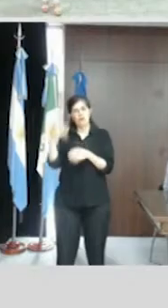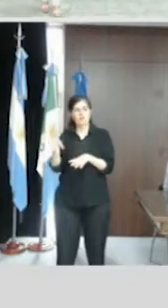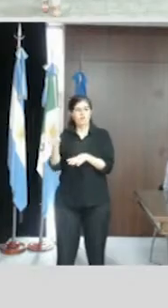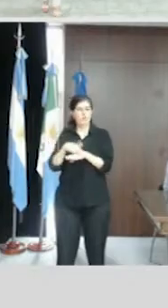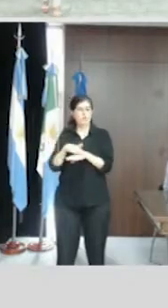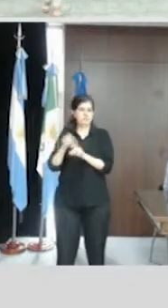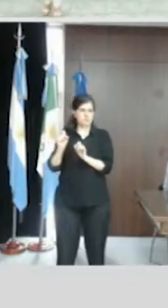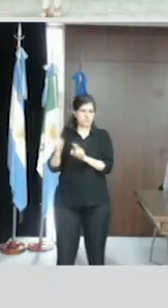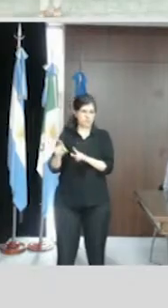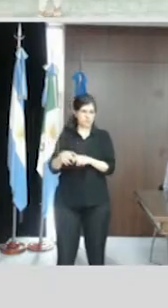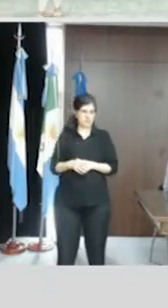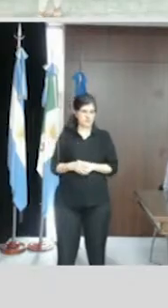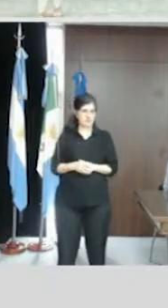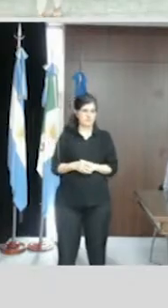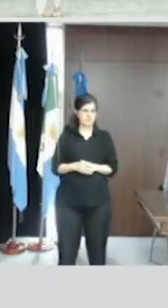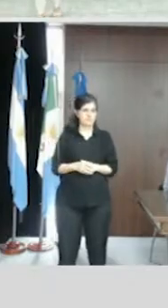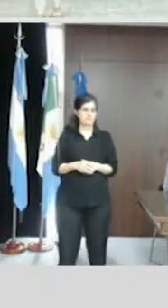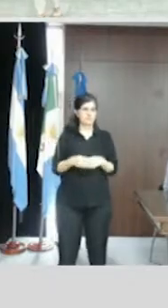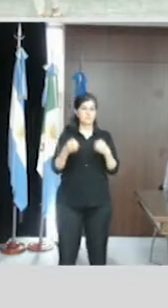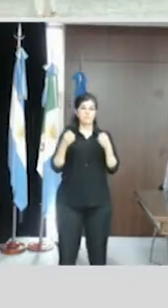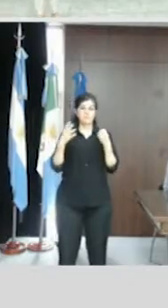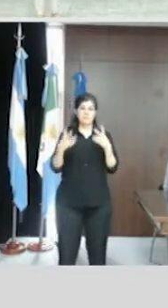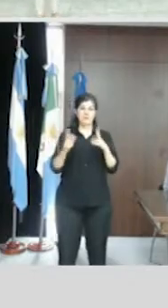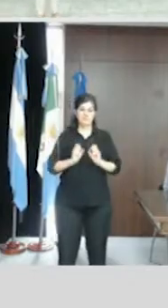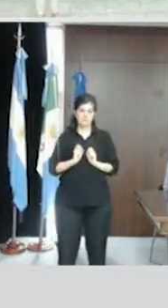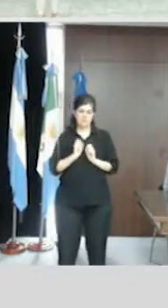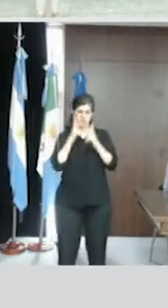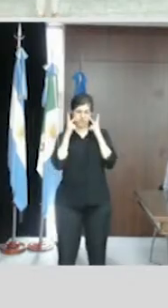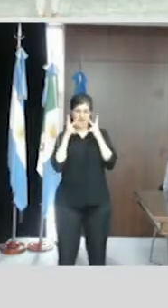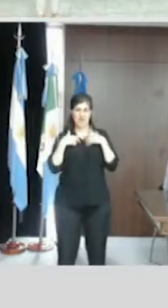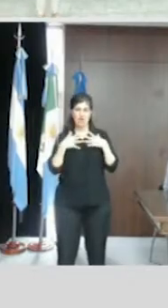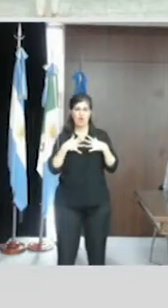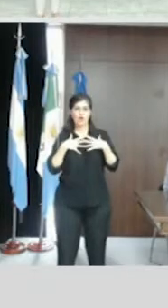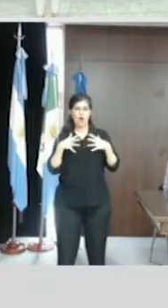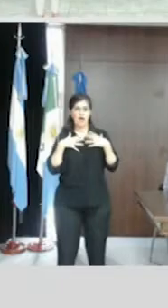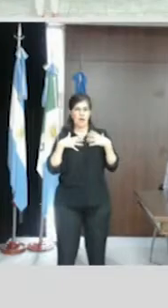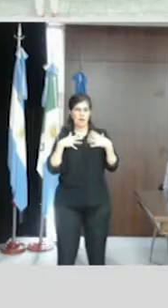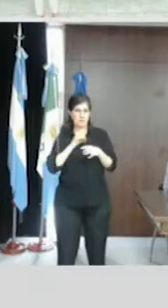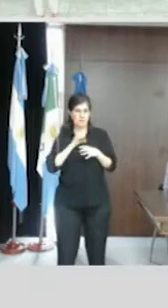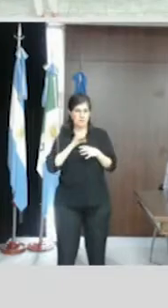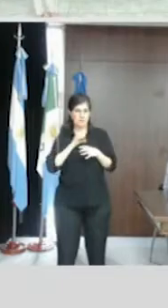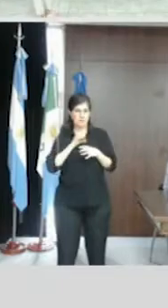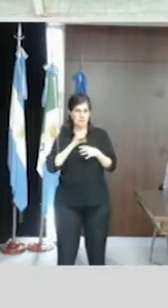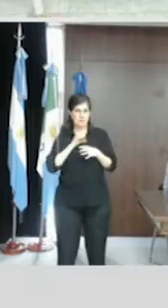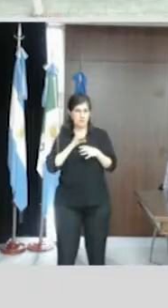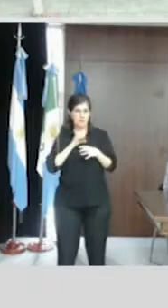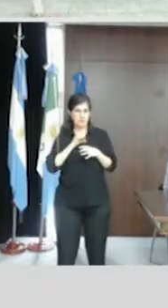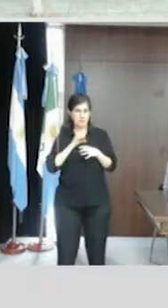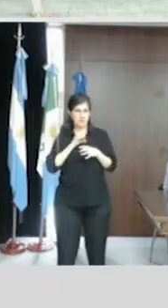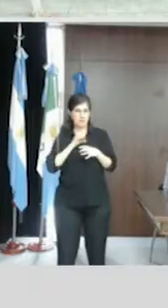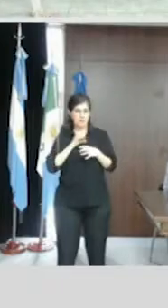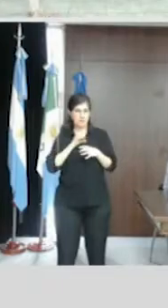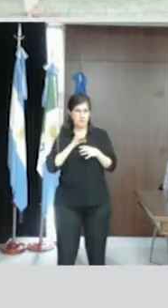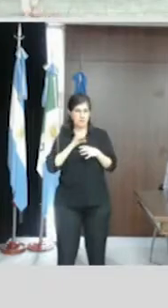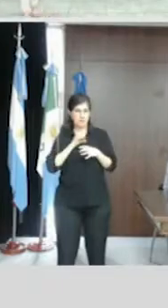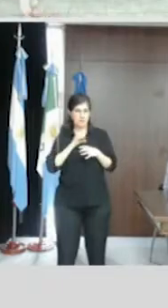La agresividad y la agitación son otros de los síntomas que aparecen, claro, pero